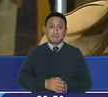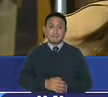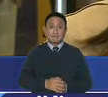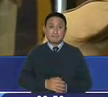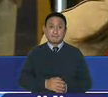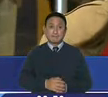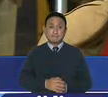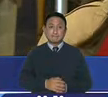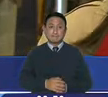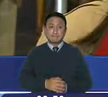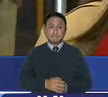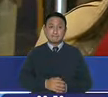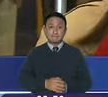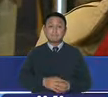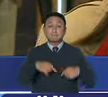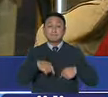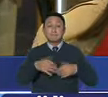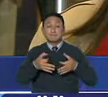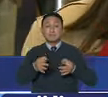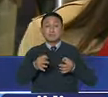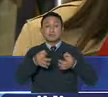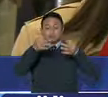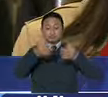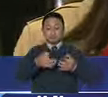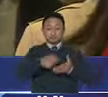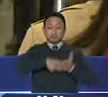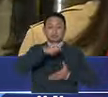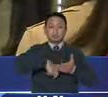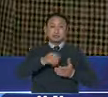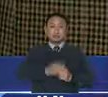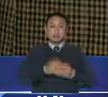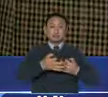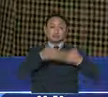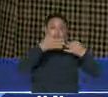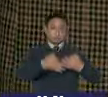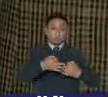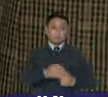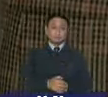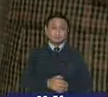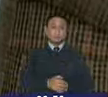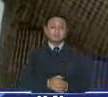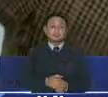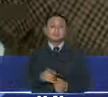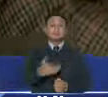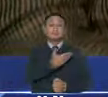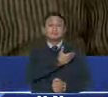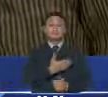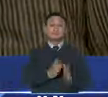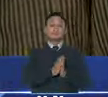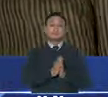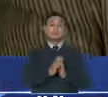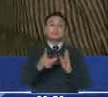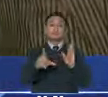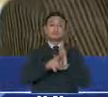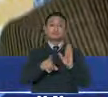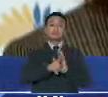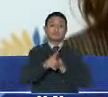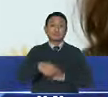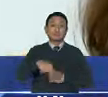pues, mecanismo específico para la contratación formal. La ponente de la ley, Vilma Andrade, señaló como positivas